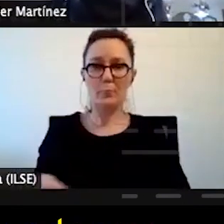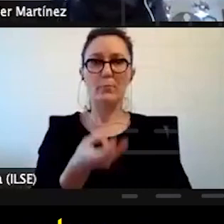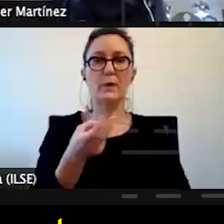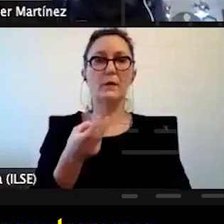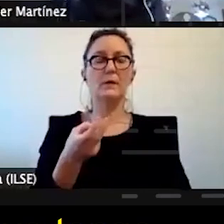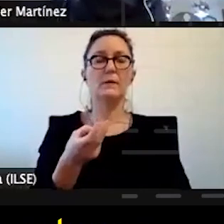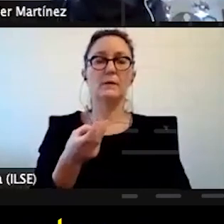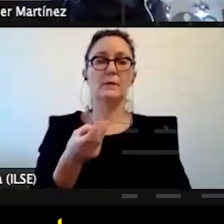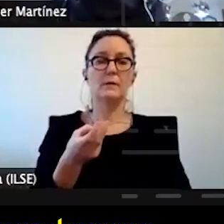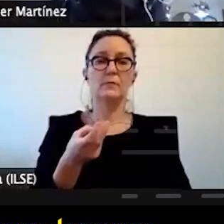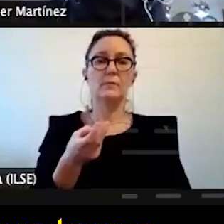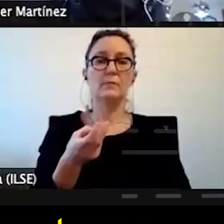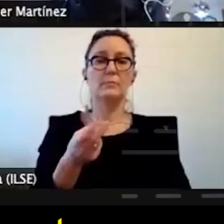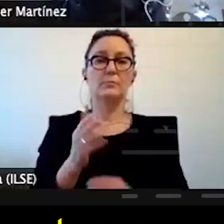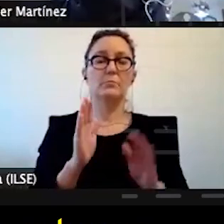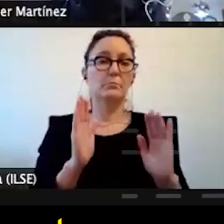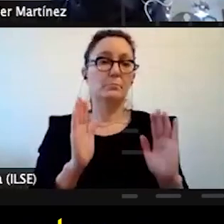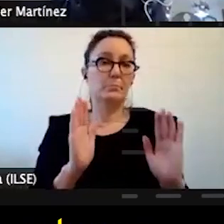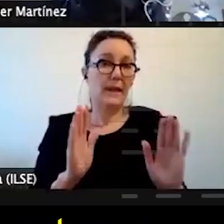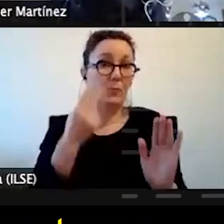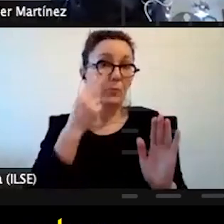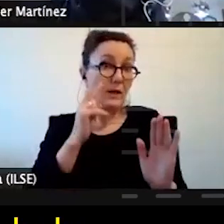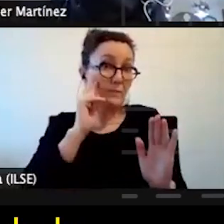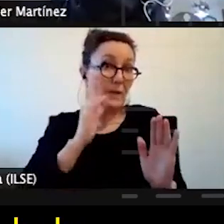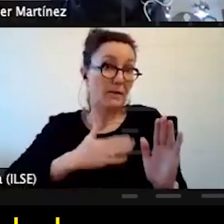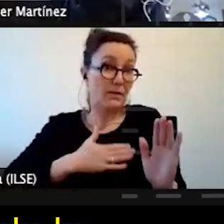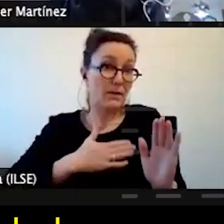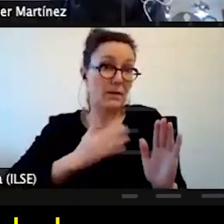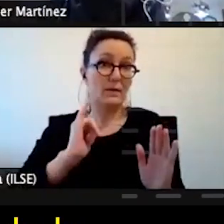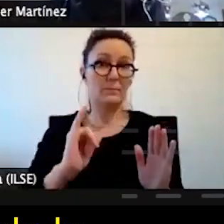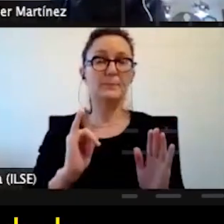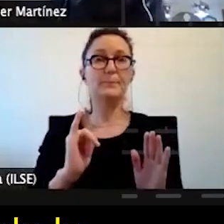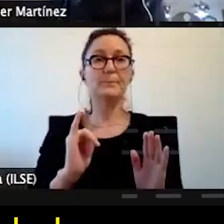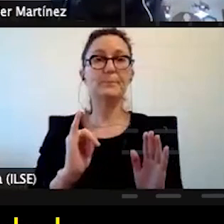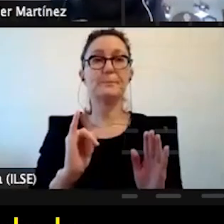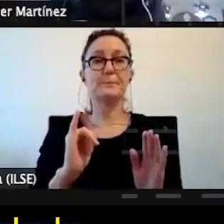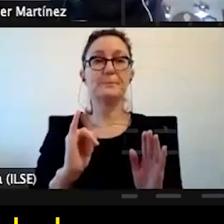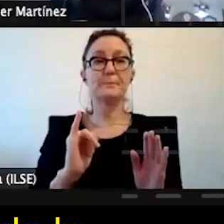pues por lo menos por la experiencia que yo tengo, no hay